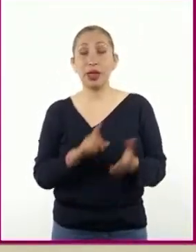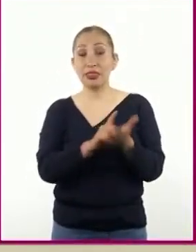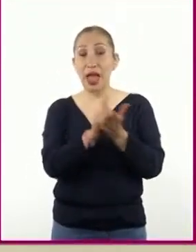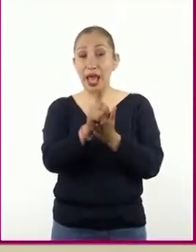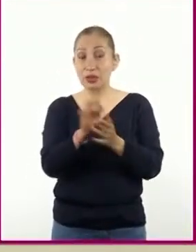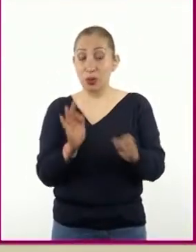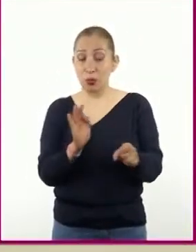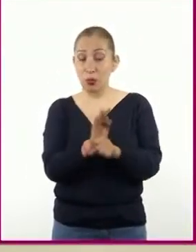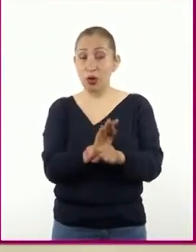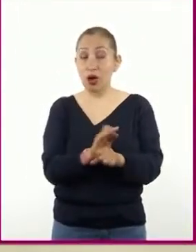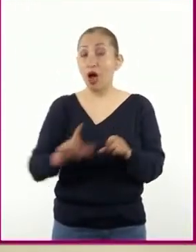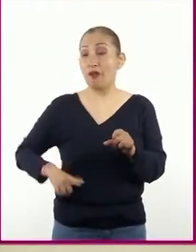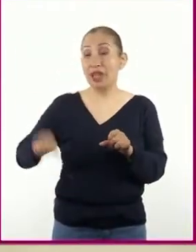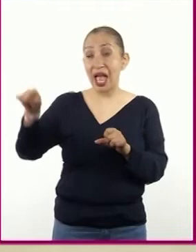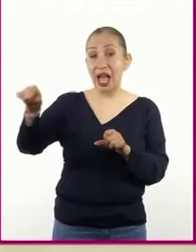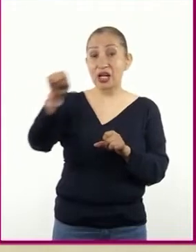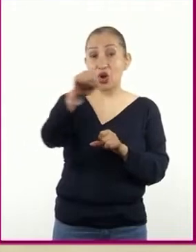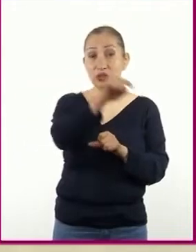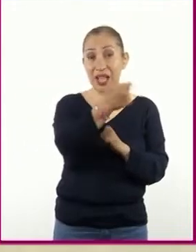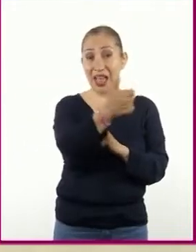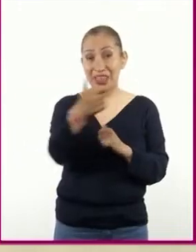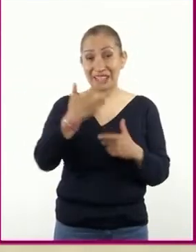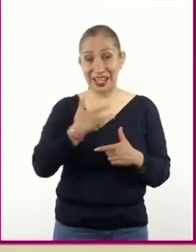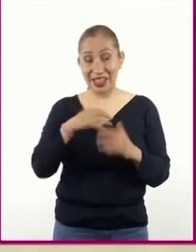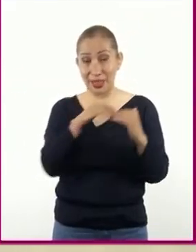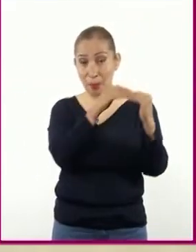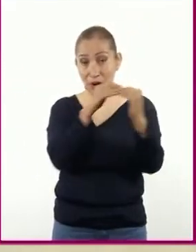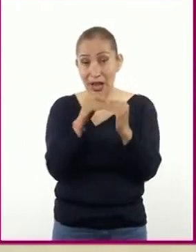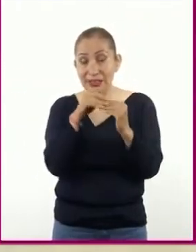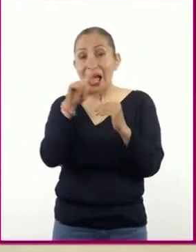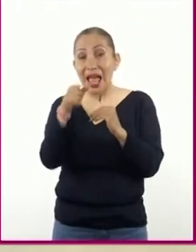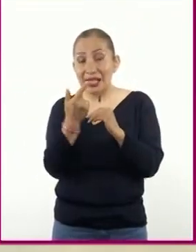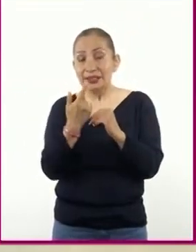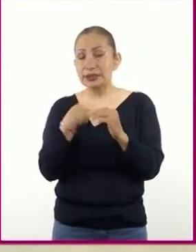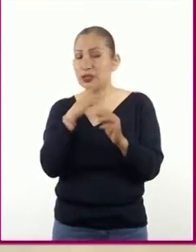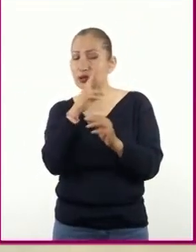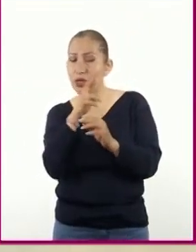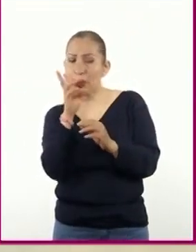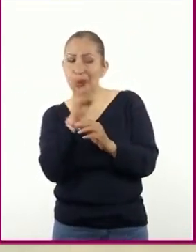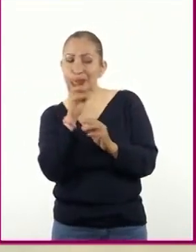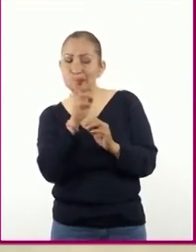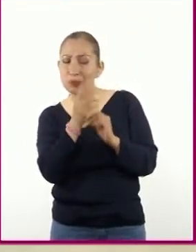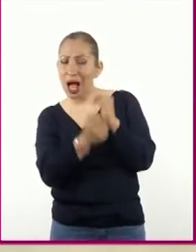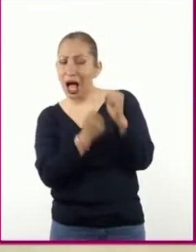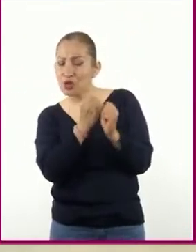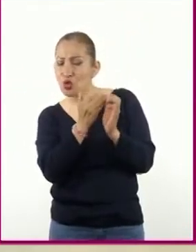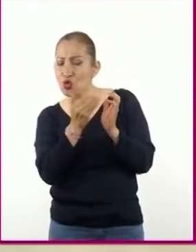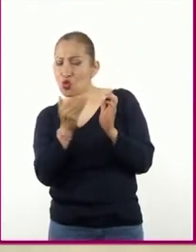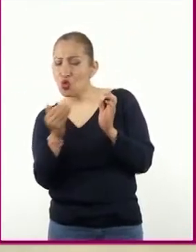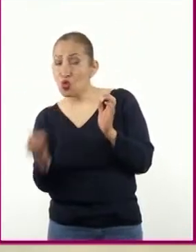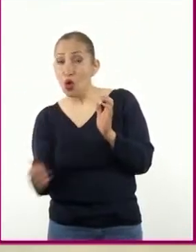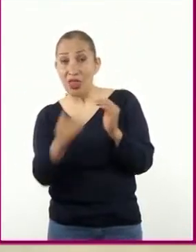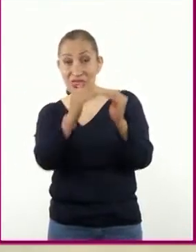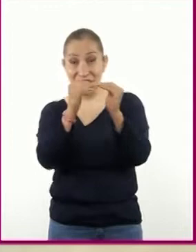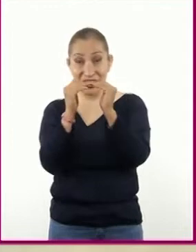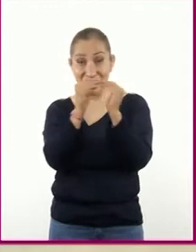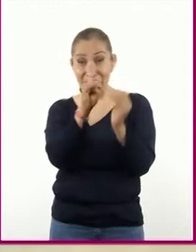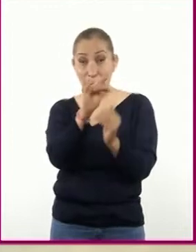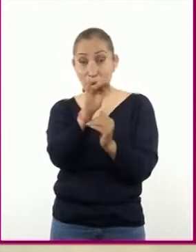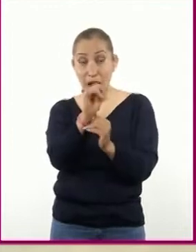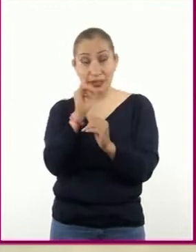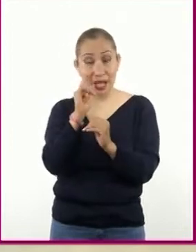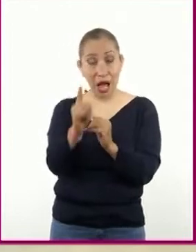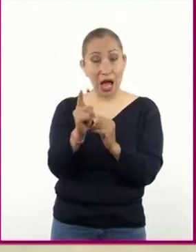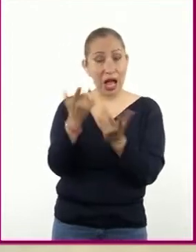que garantizan los gobiernos democráticos son el resultado de la comprobación a través de los años de que las democracias rara